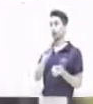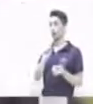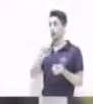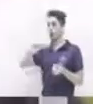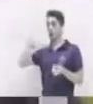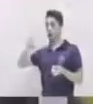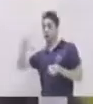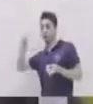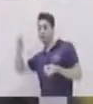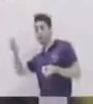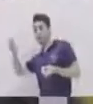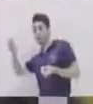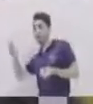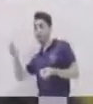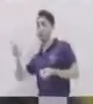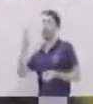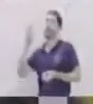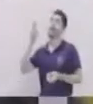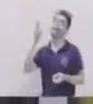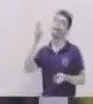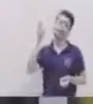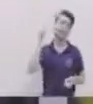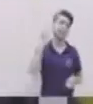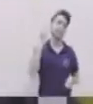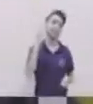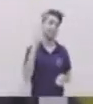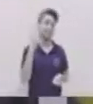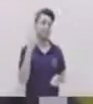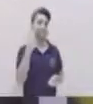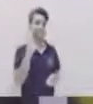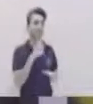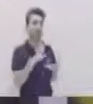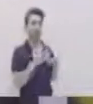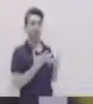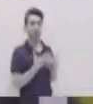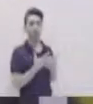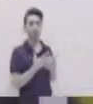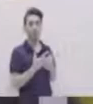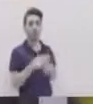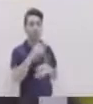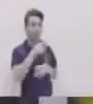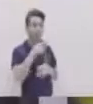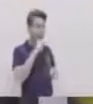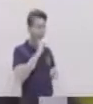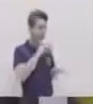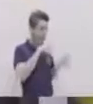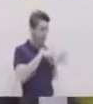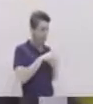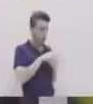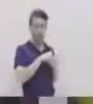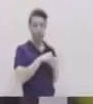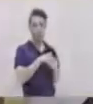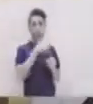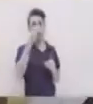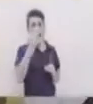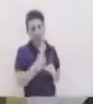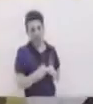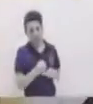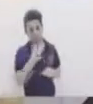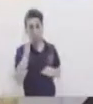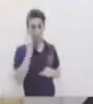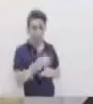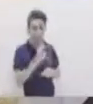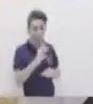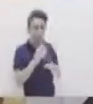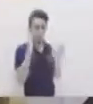combinar. Ah, profe, entonces ya logramos entender un poco más la diferencia, porque en este momento sí podemos como que incluir